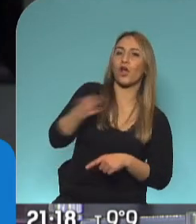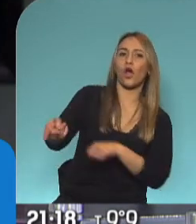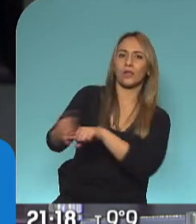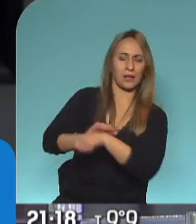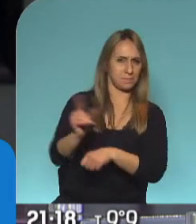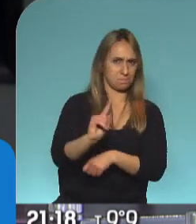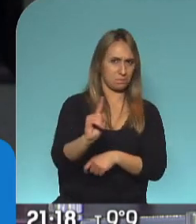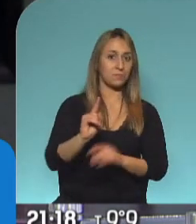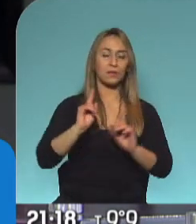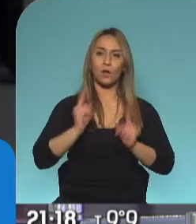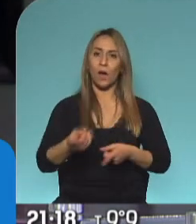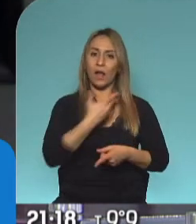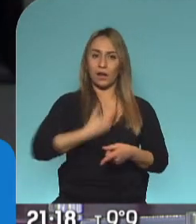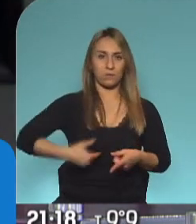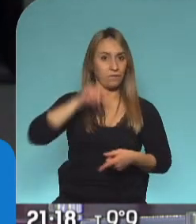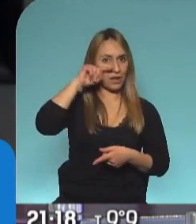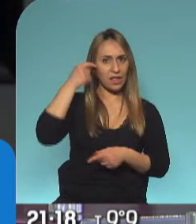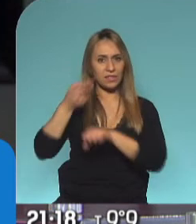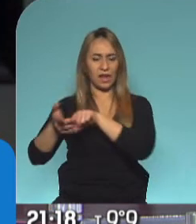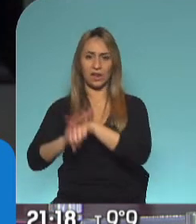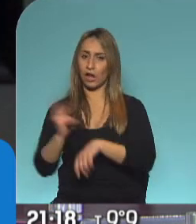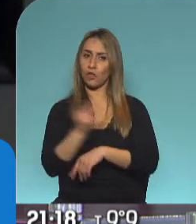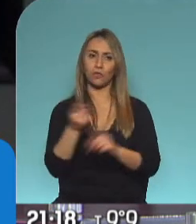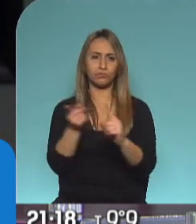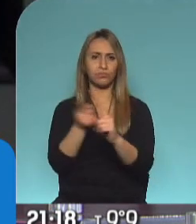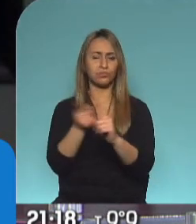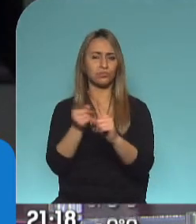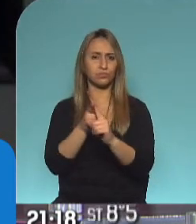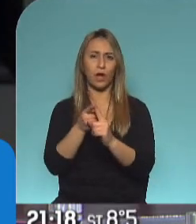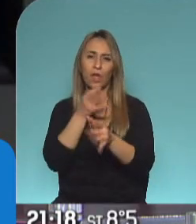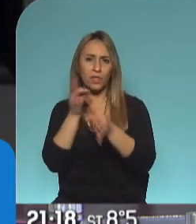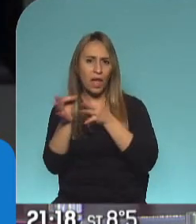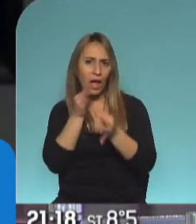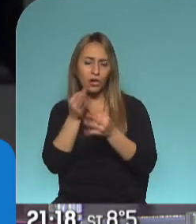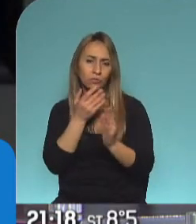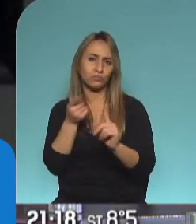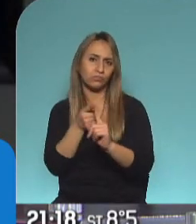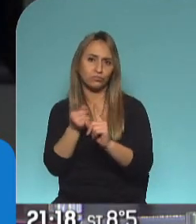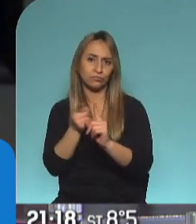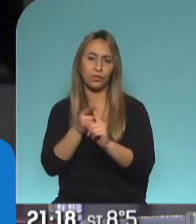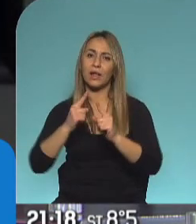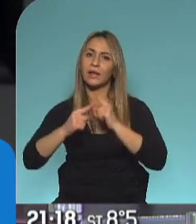tiempo Alberto Fernández y Larreta mantienen un diálogo casi constante y mantienen una